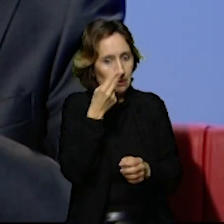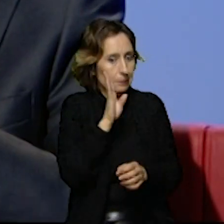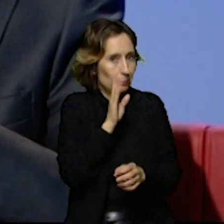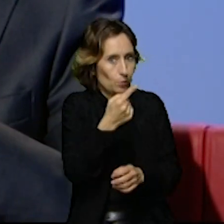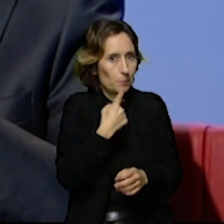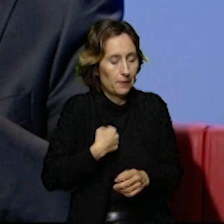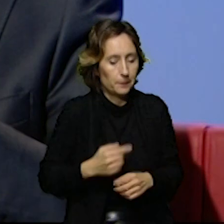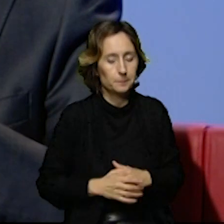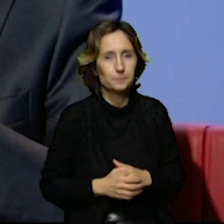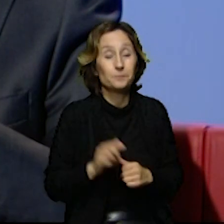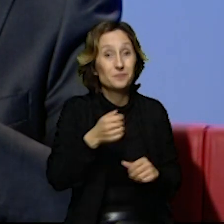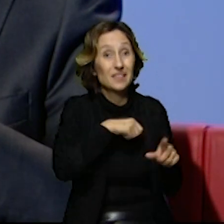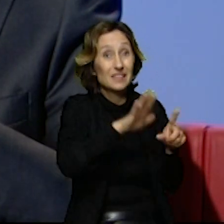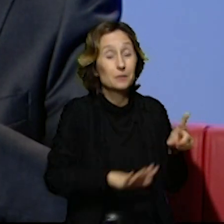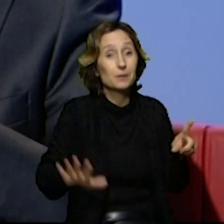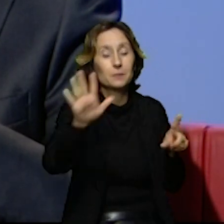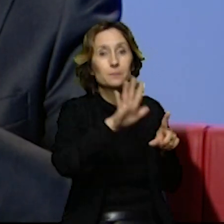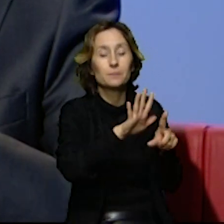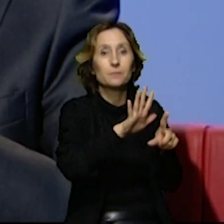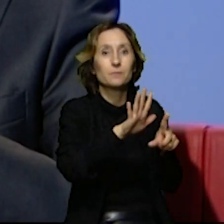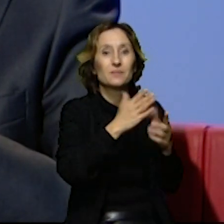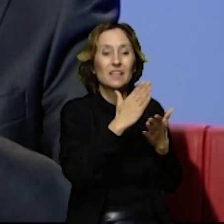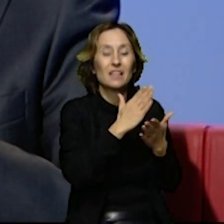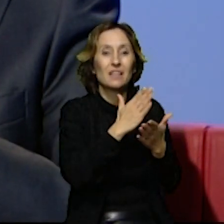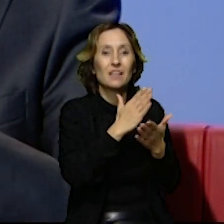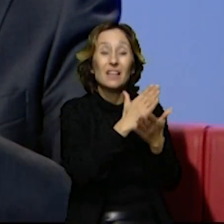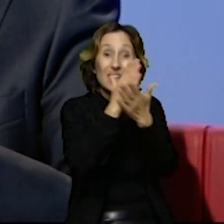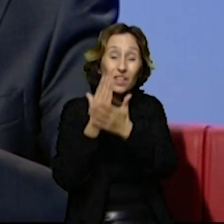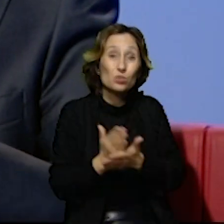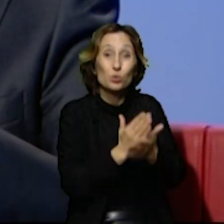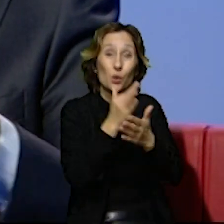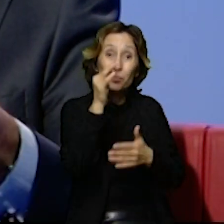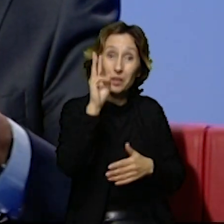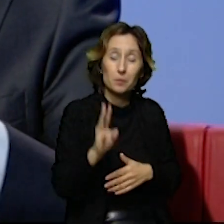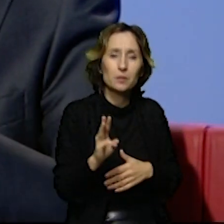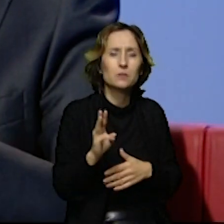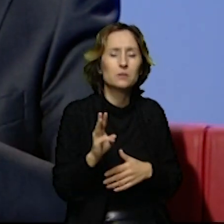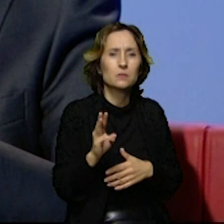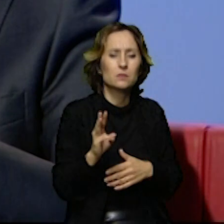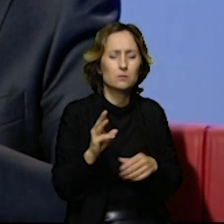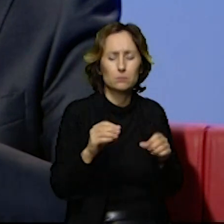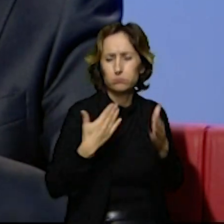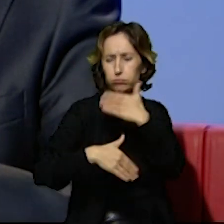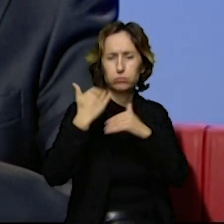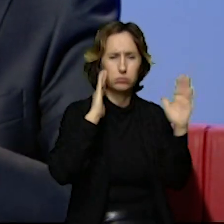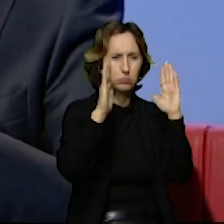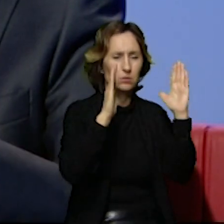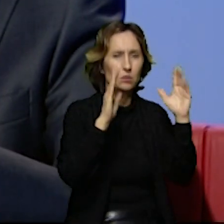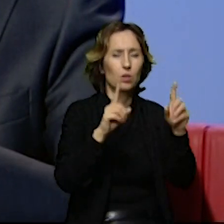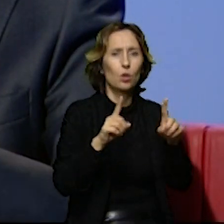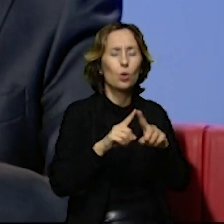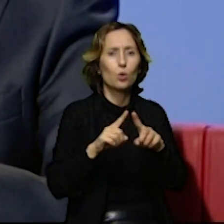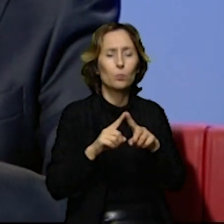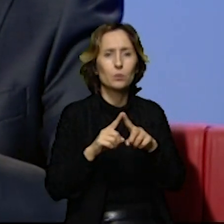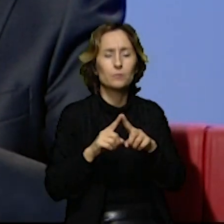menciona. España, los estudios de formación profesional han sido considerados durante años como una cuneta